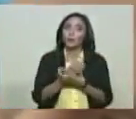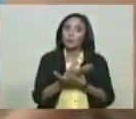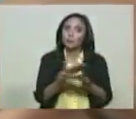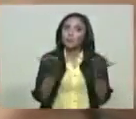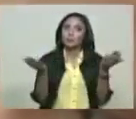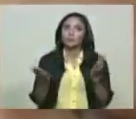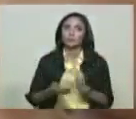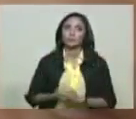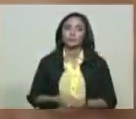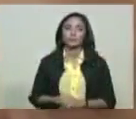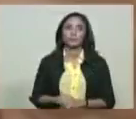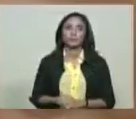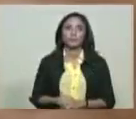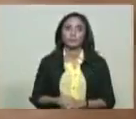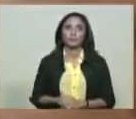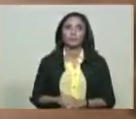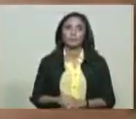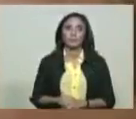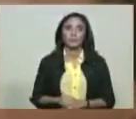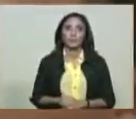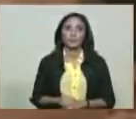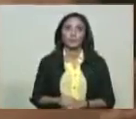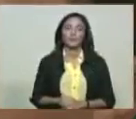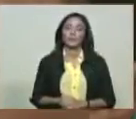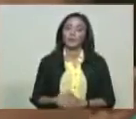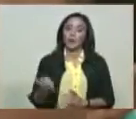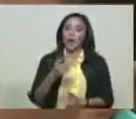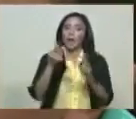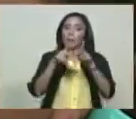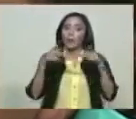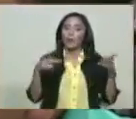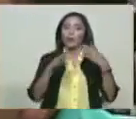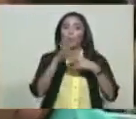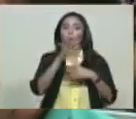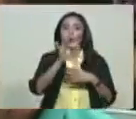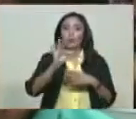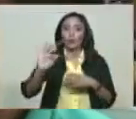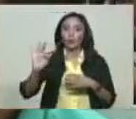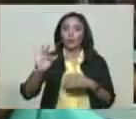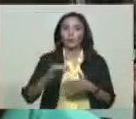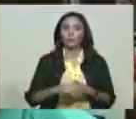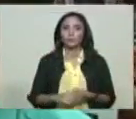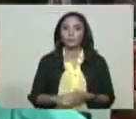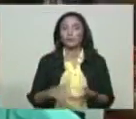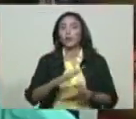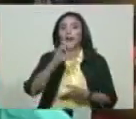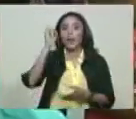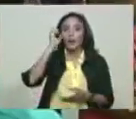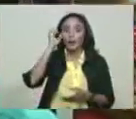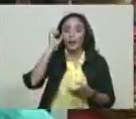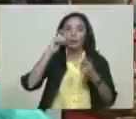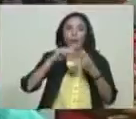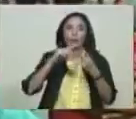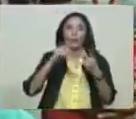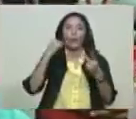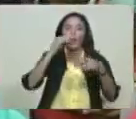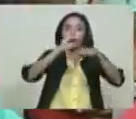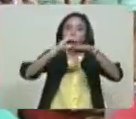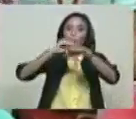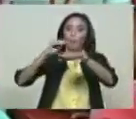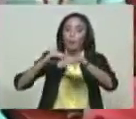profundizar la distribución gustavo villapol ernesto villegas verónica díaz